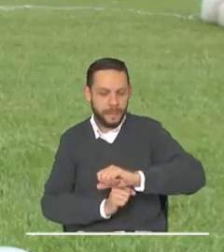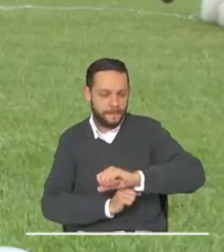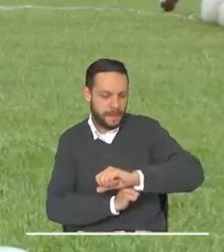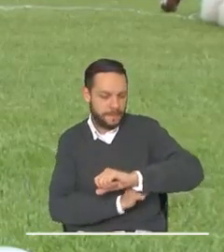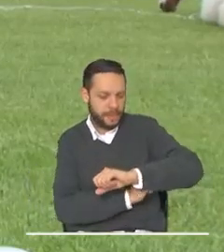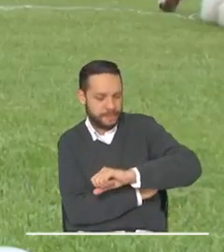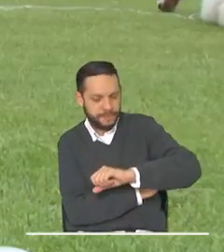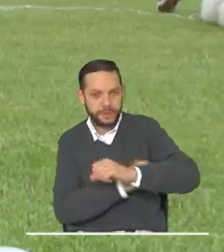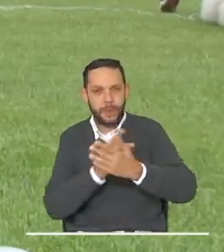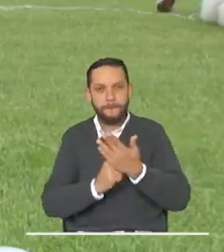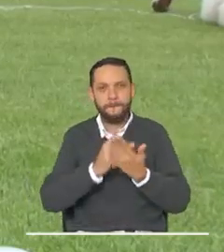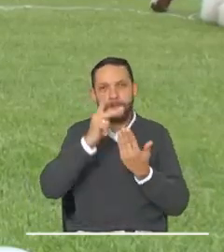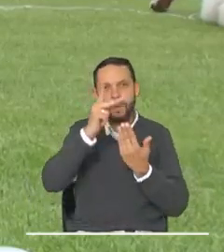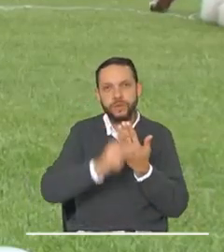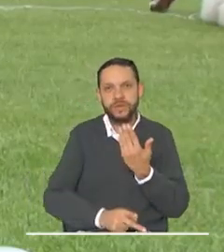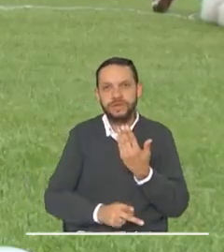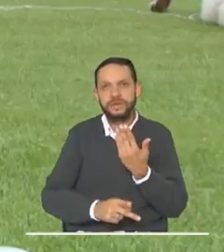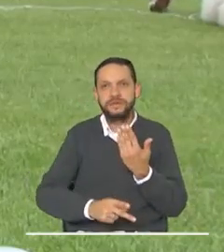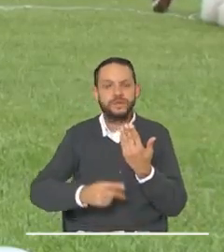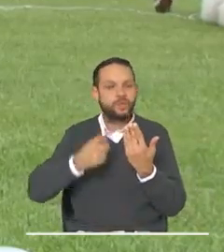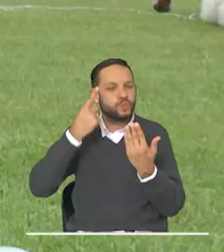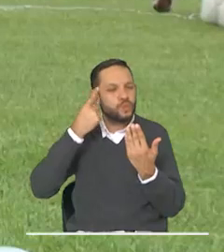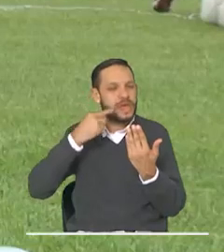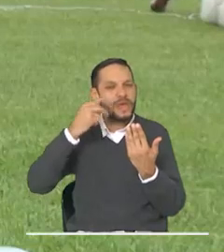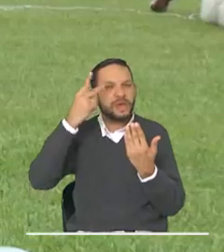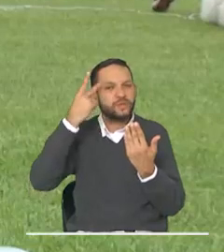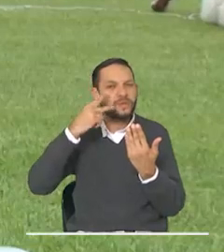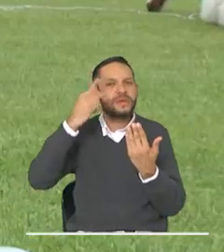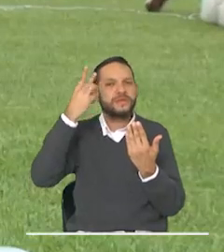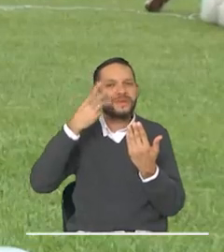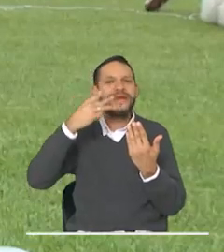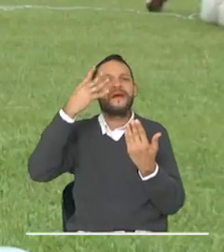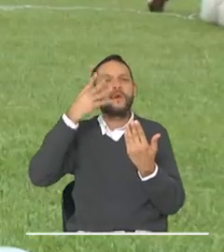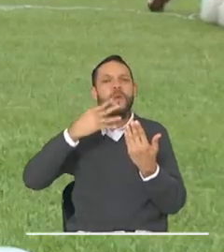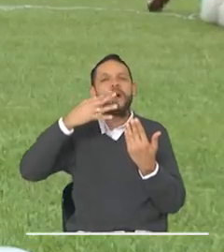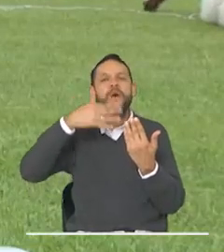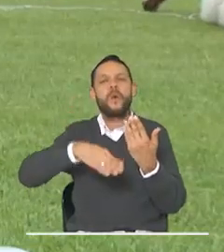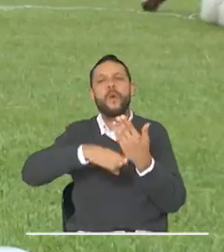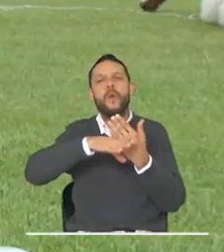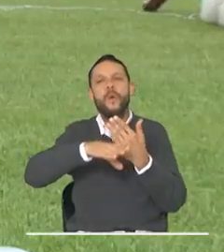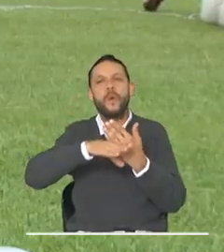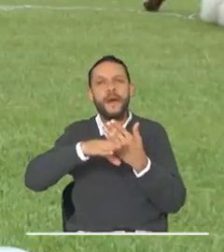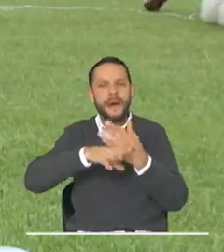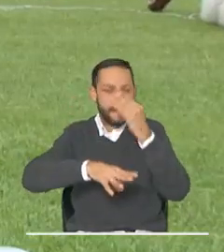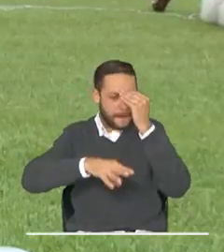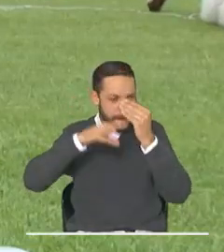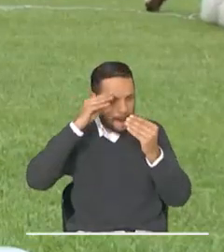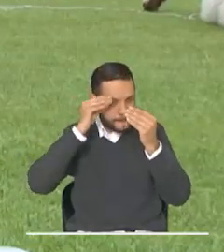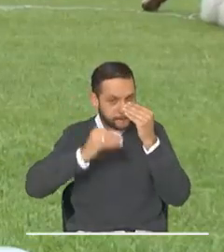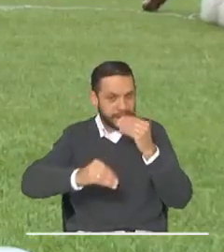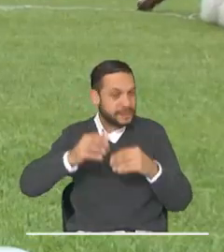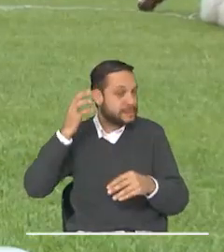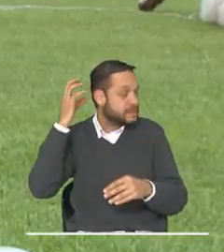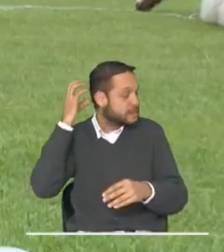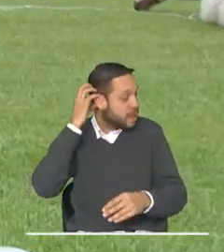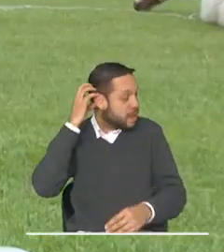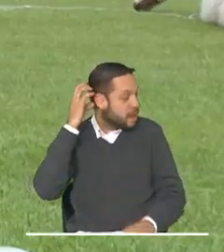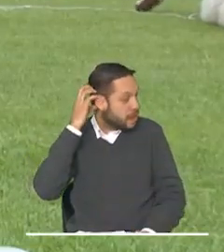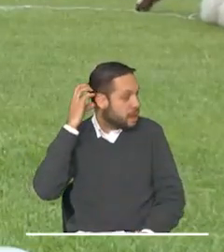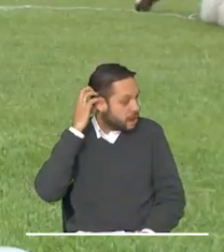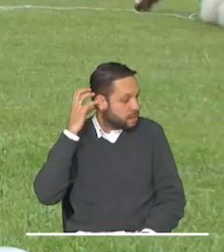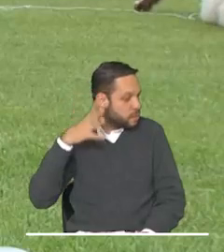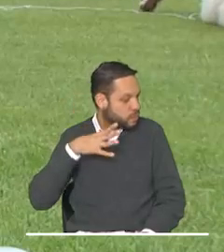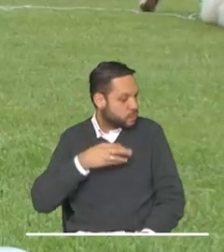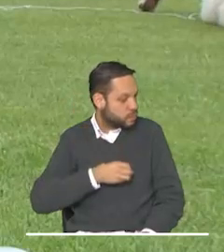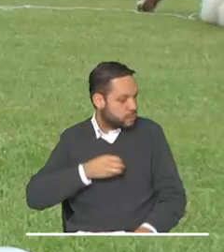día a día Una cosa es la mente que la la reconocemos desde este cerebro atrás con el que nacemos